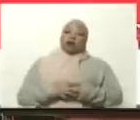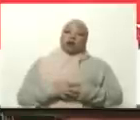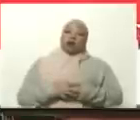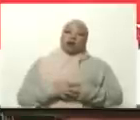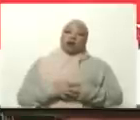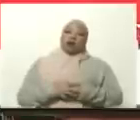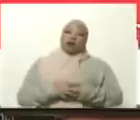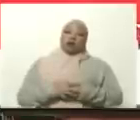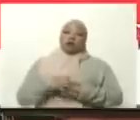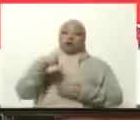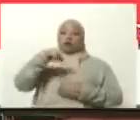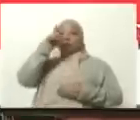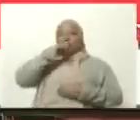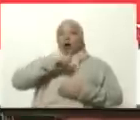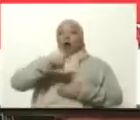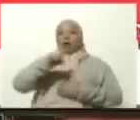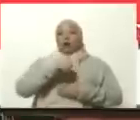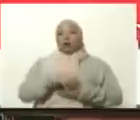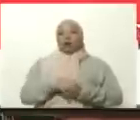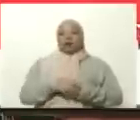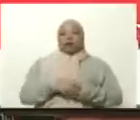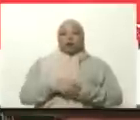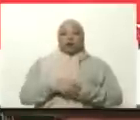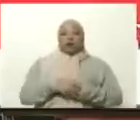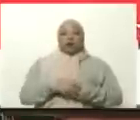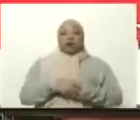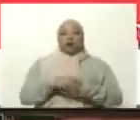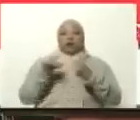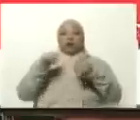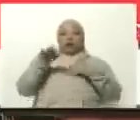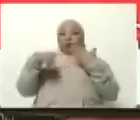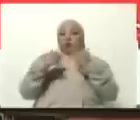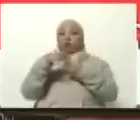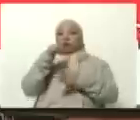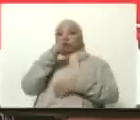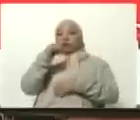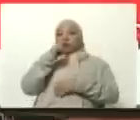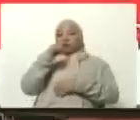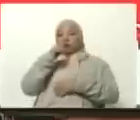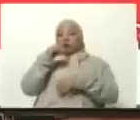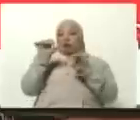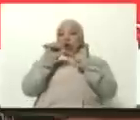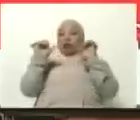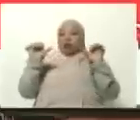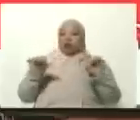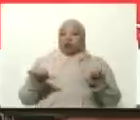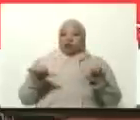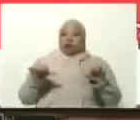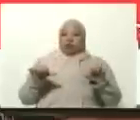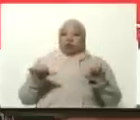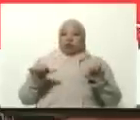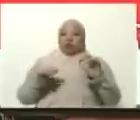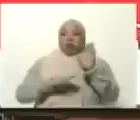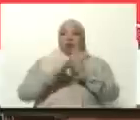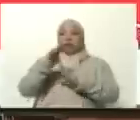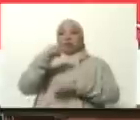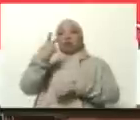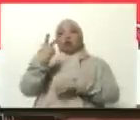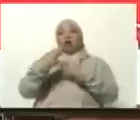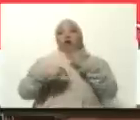antes que finalice este año, está juramentando todas esas estructuras para arrancar el